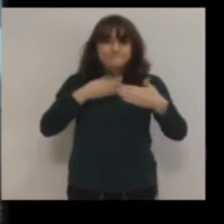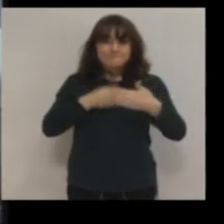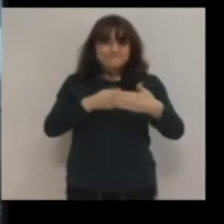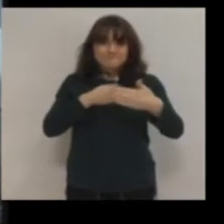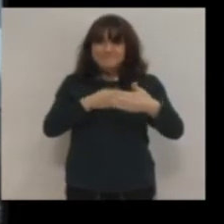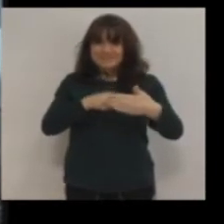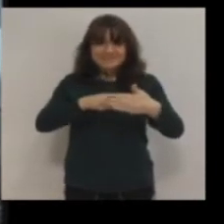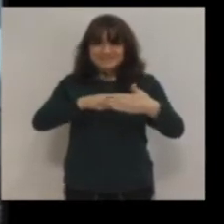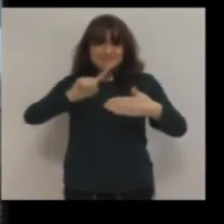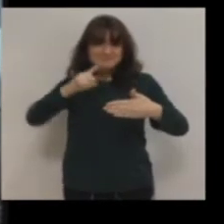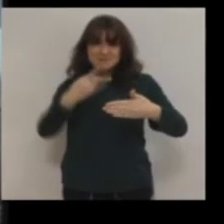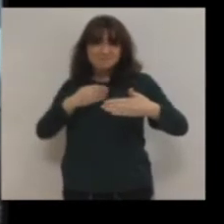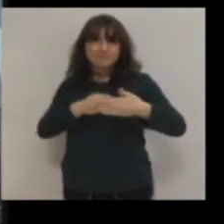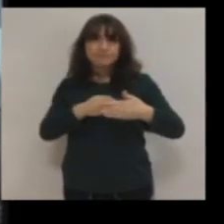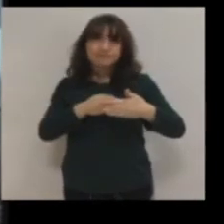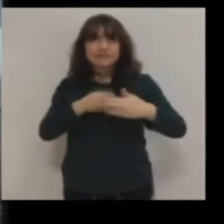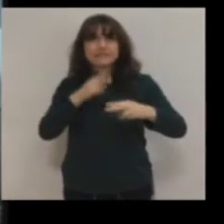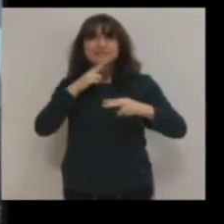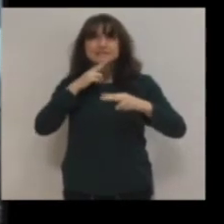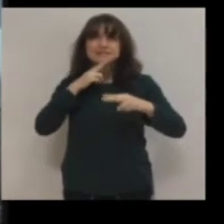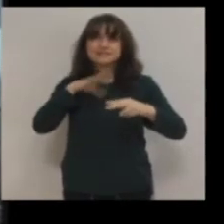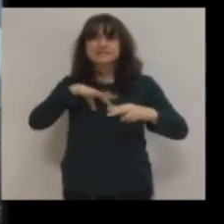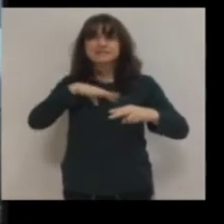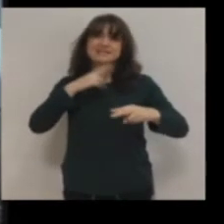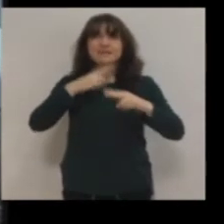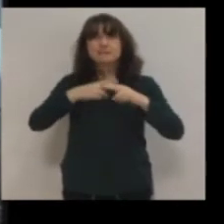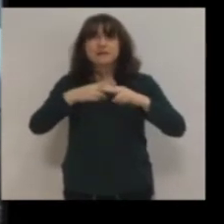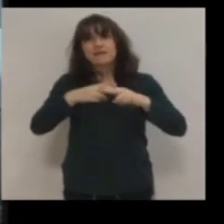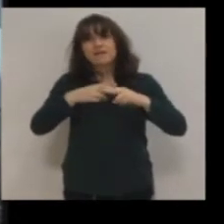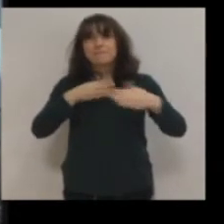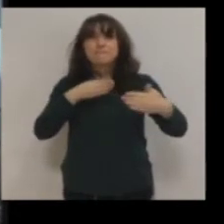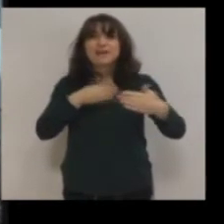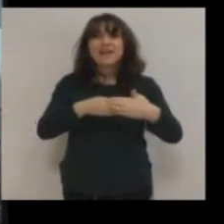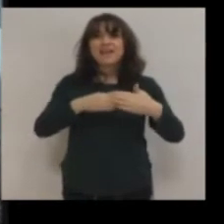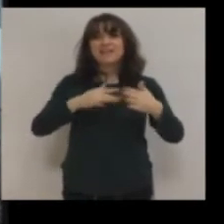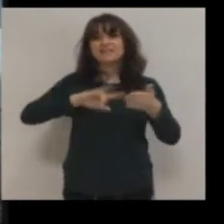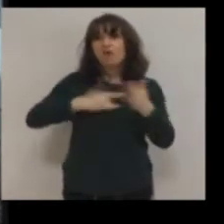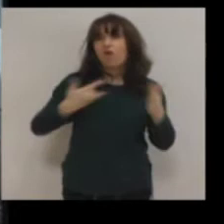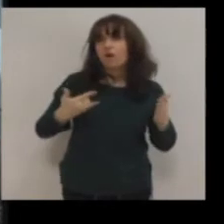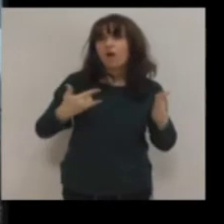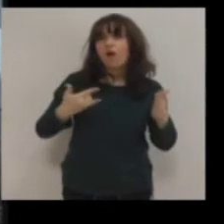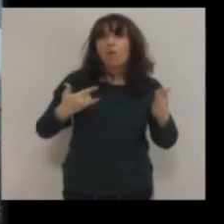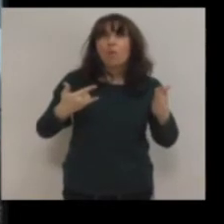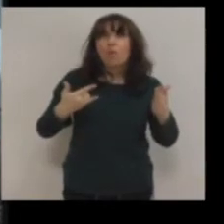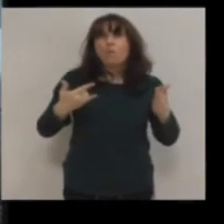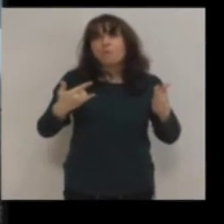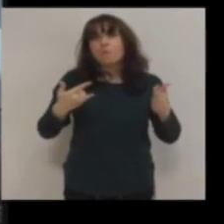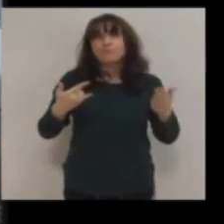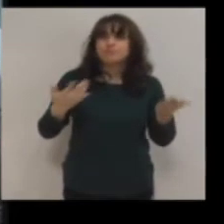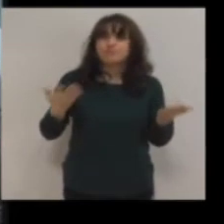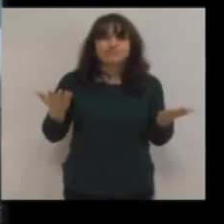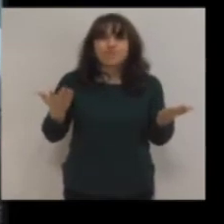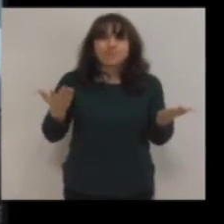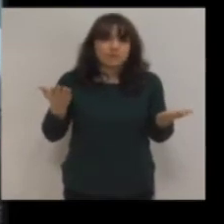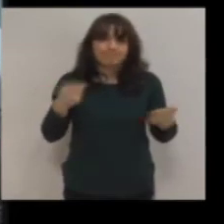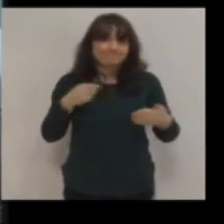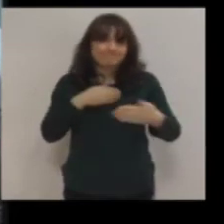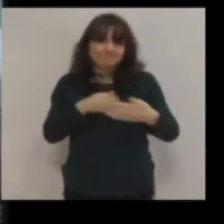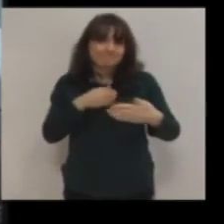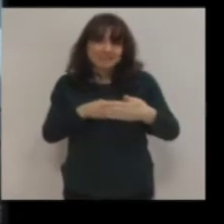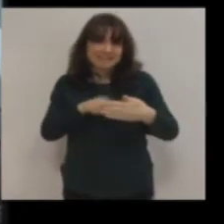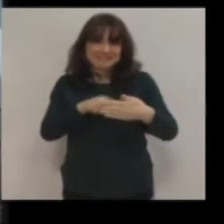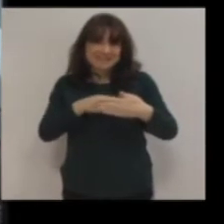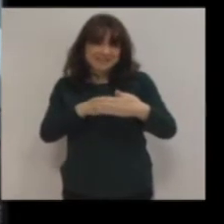encuentra, que no sé si llamarla tecnológica, en el sentido de que la escritura es tecnológica, pero esa es lo primero